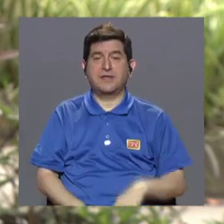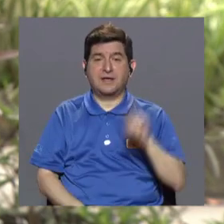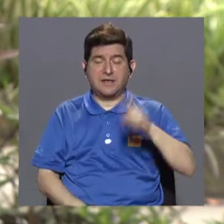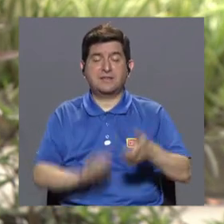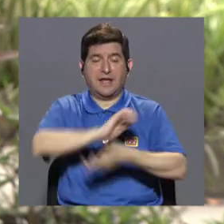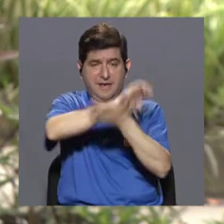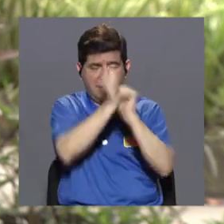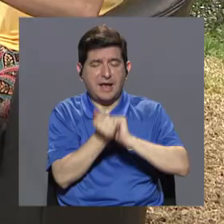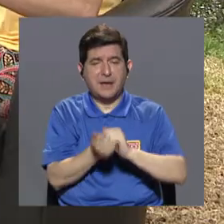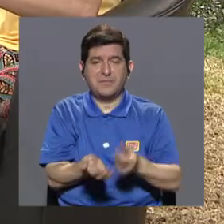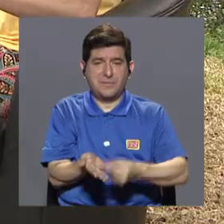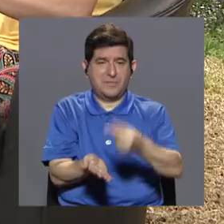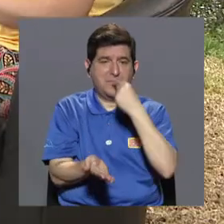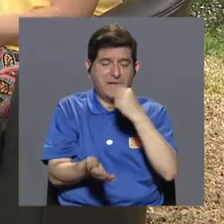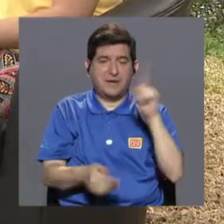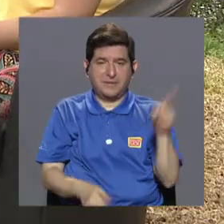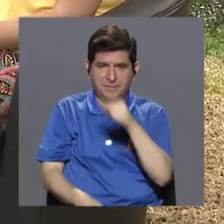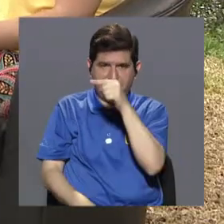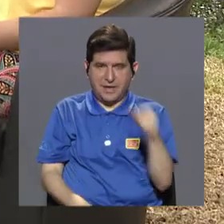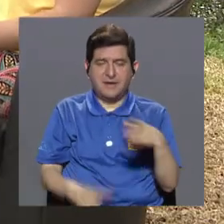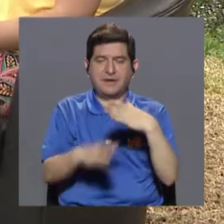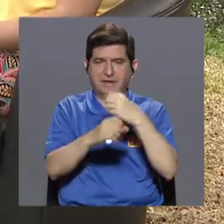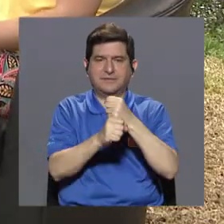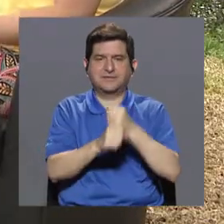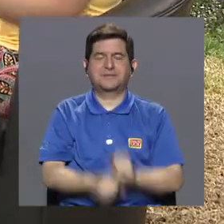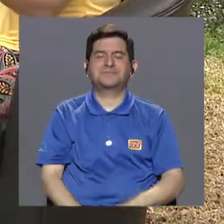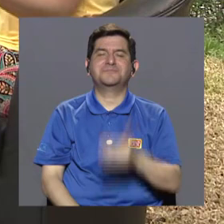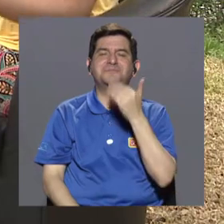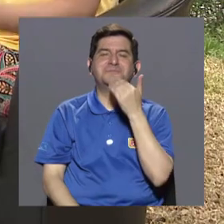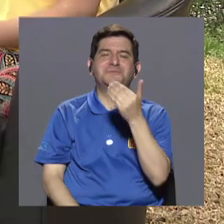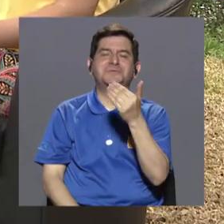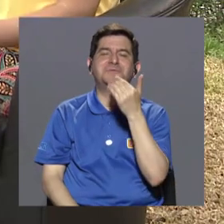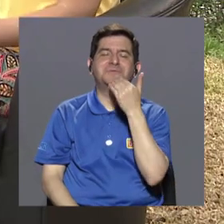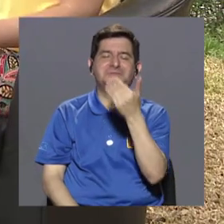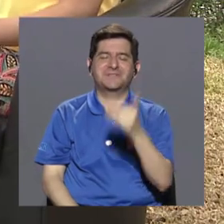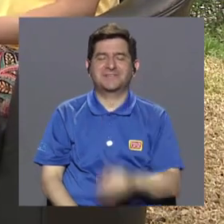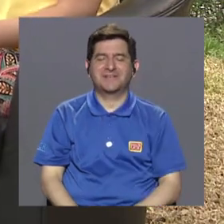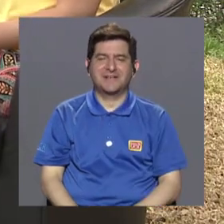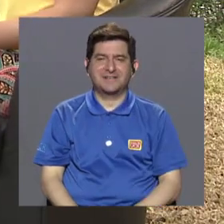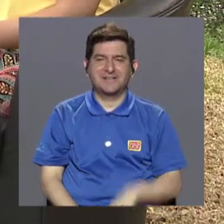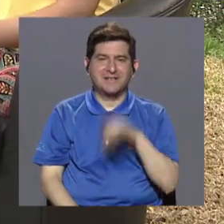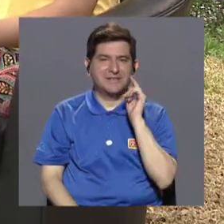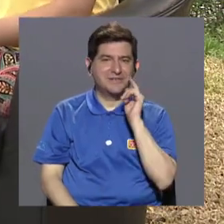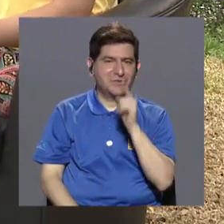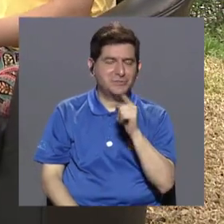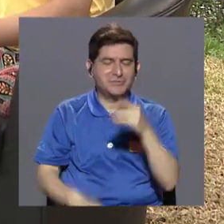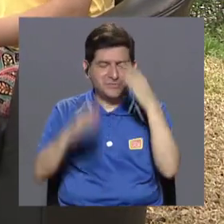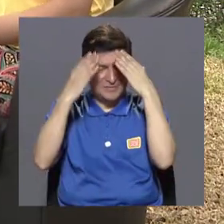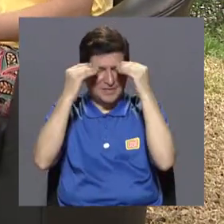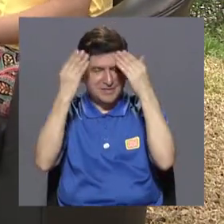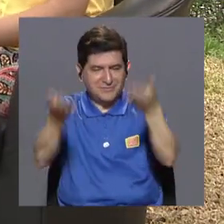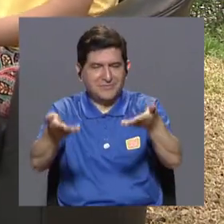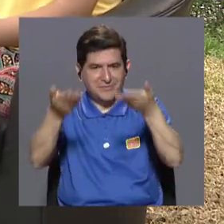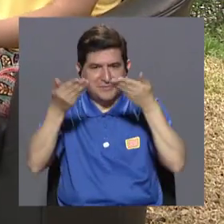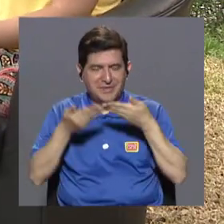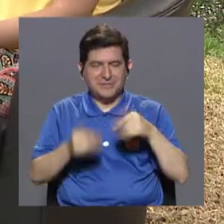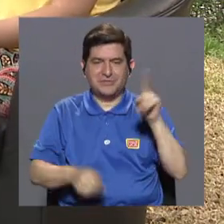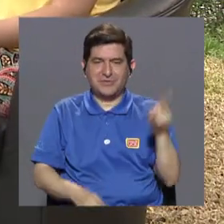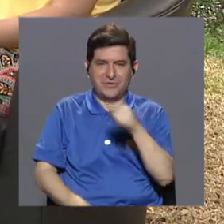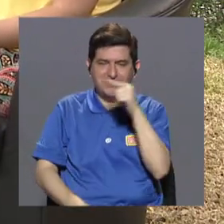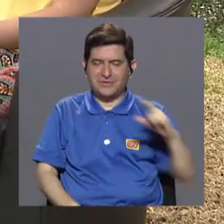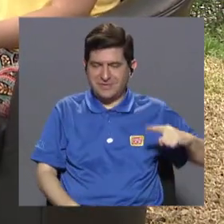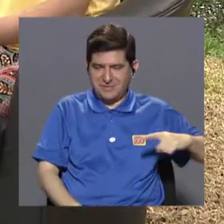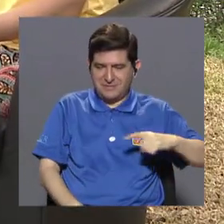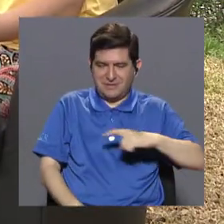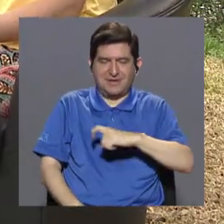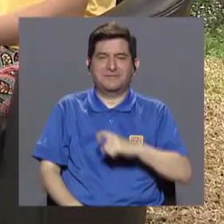para eliminarlos. Muchísimas gracias, muy amable por darnos esta información acerca de la desparasitación y